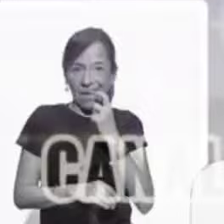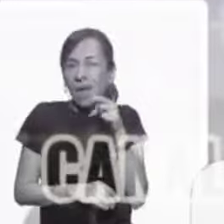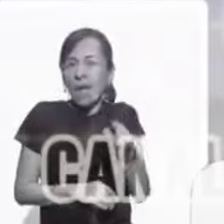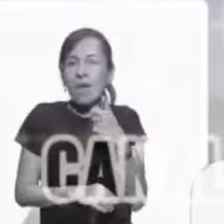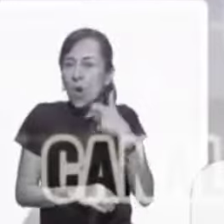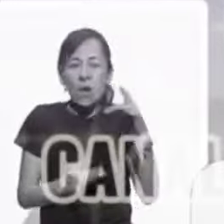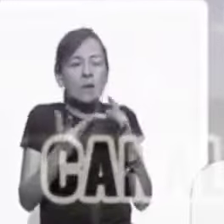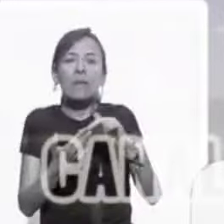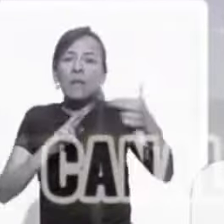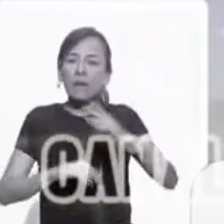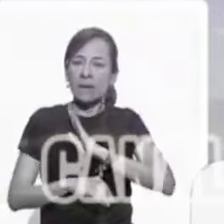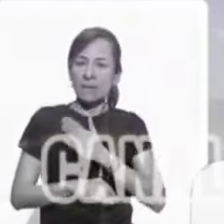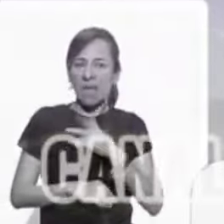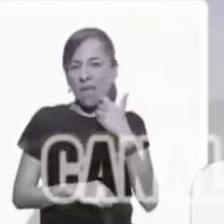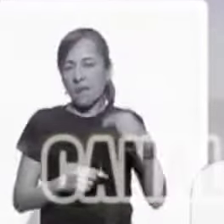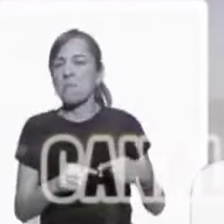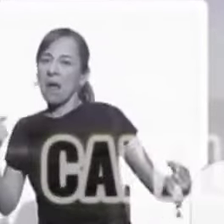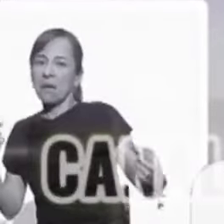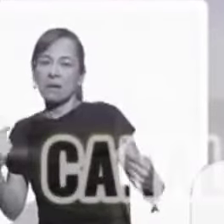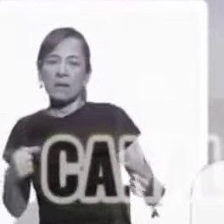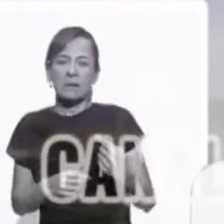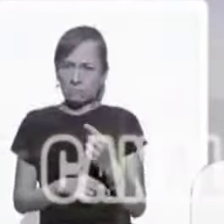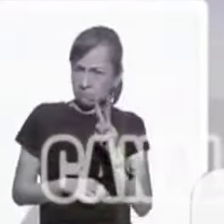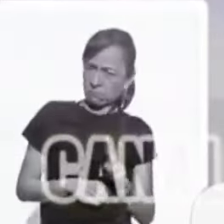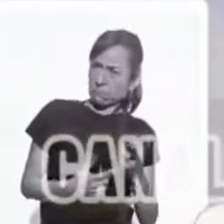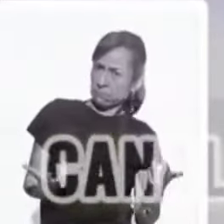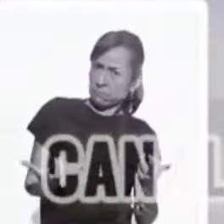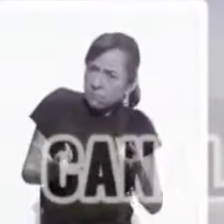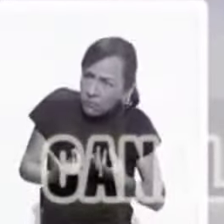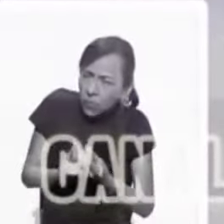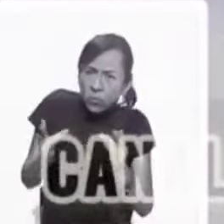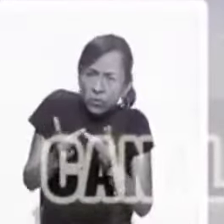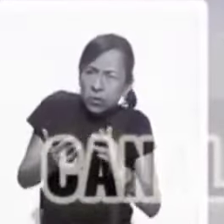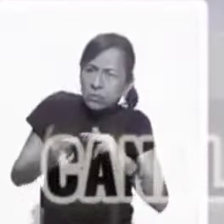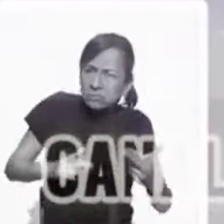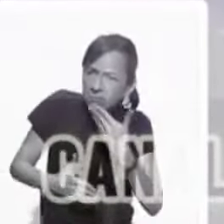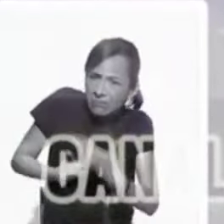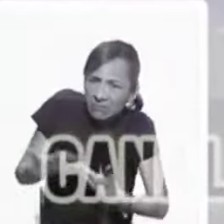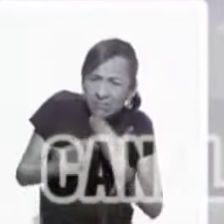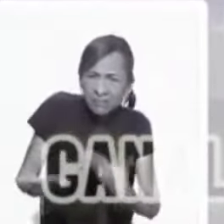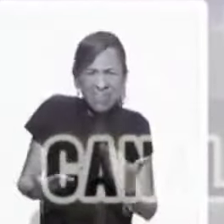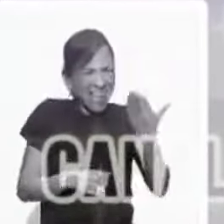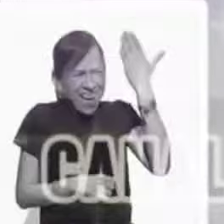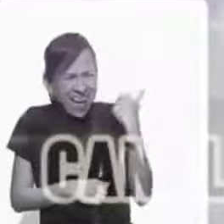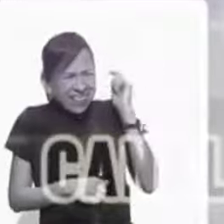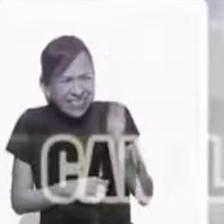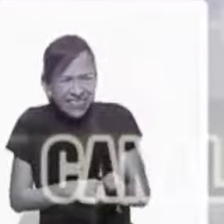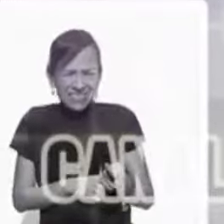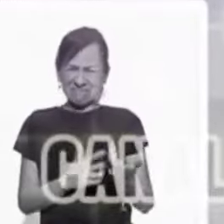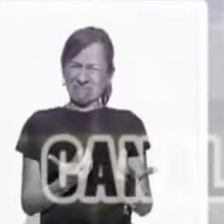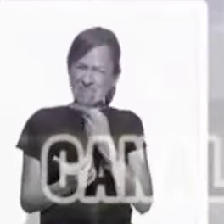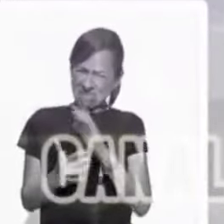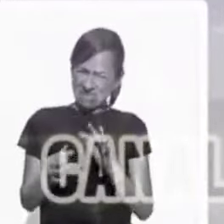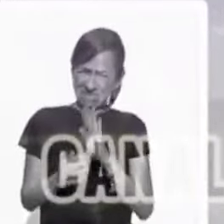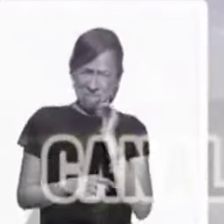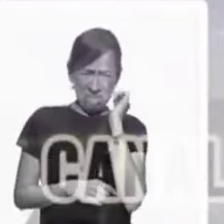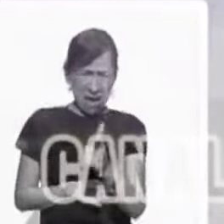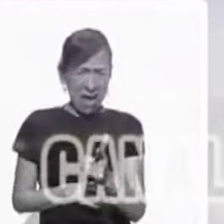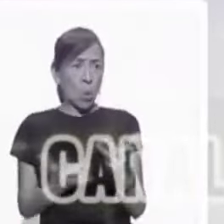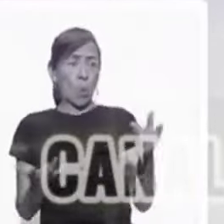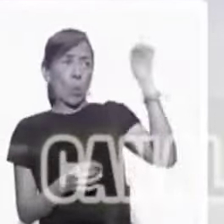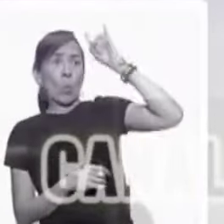se puedo decir que que nosotros fuimos allí a fastidiar las excelentes civilizaciones que había Pero qué me está contando si había canibalismo que yo era algo satánico